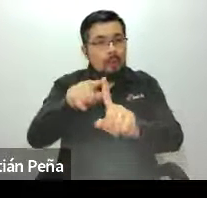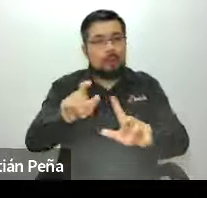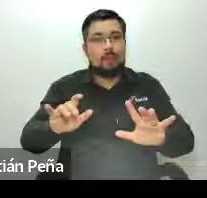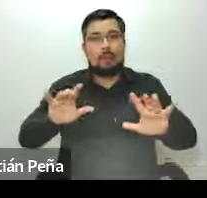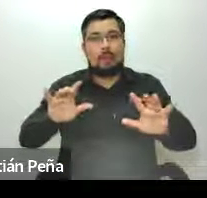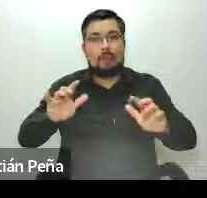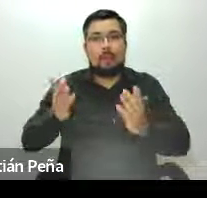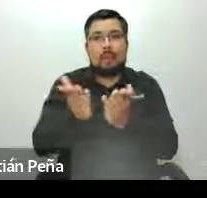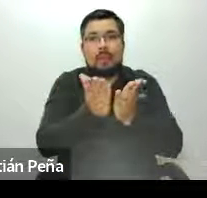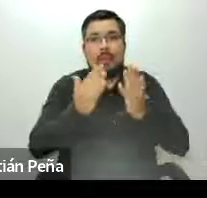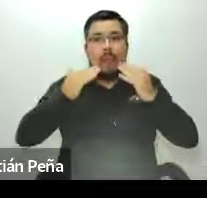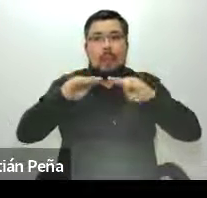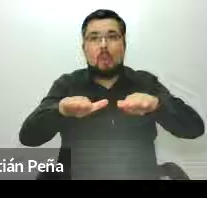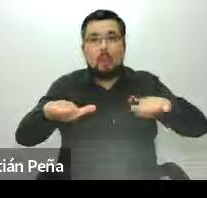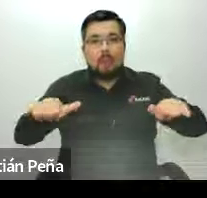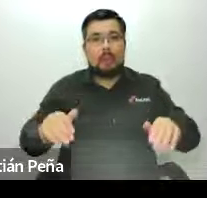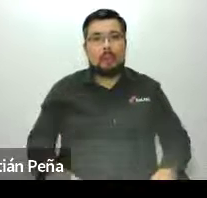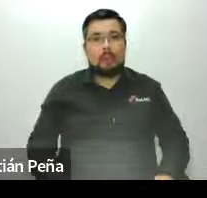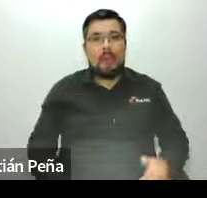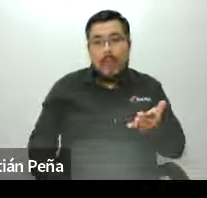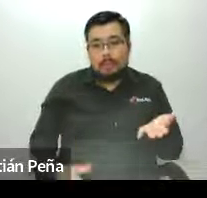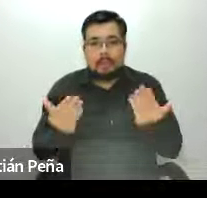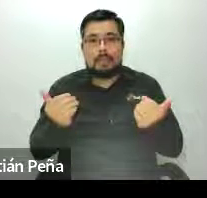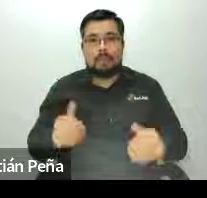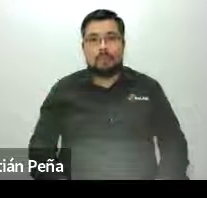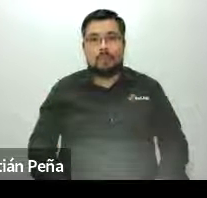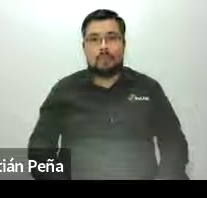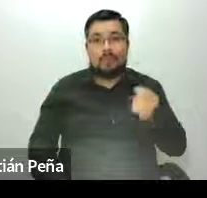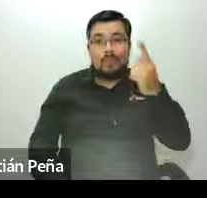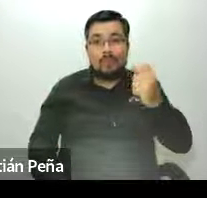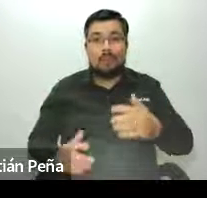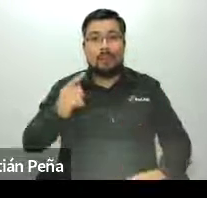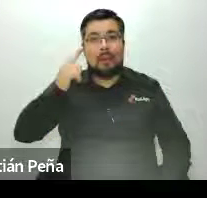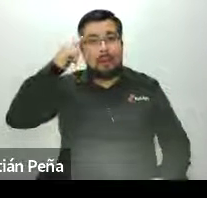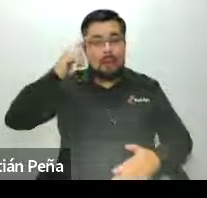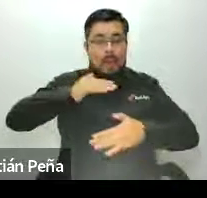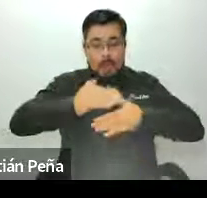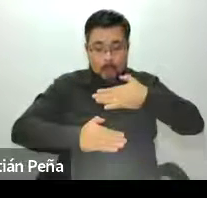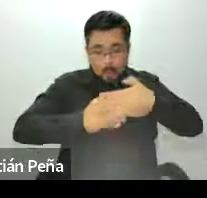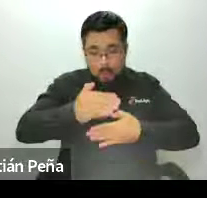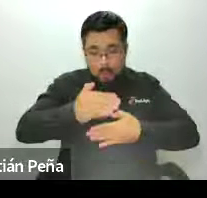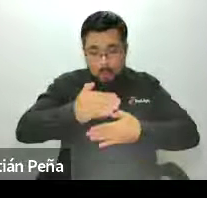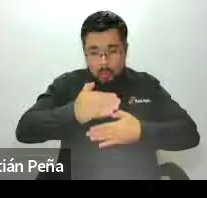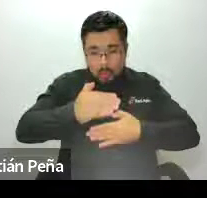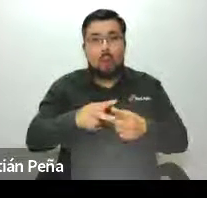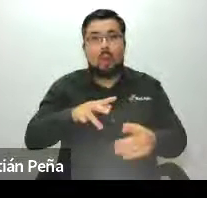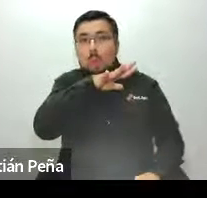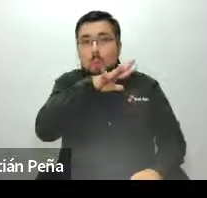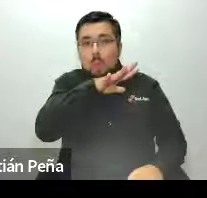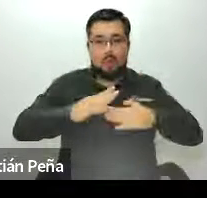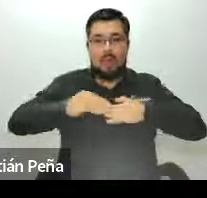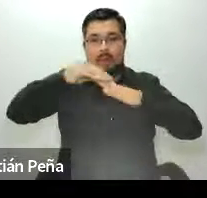estudiantes así lo requieren. Es decir, las progresiones son un instrumento de uso flexible, ¿no? No son